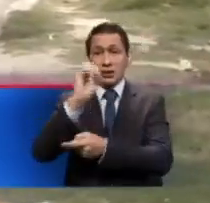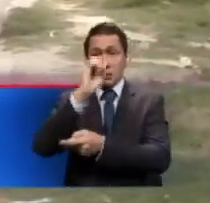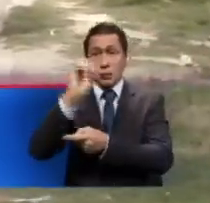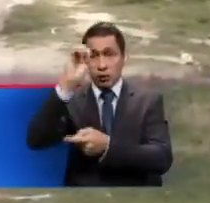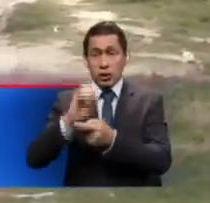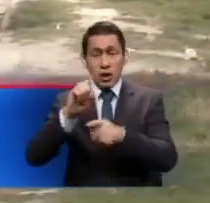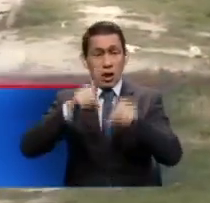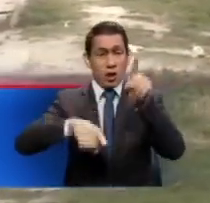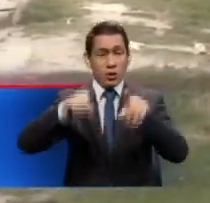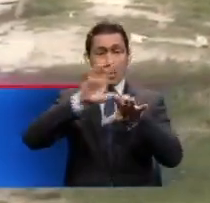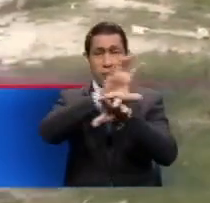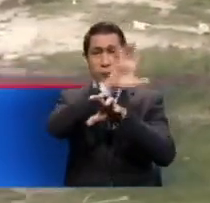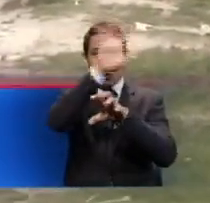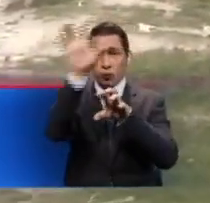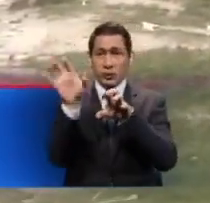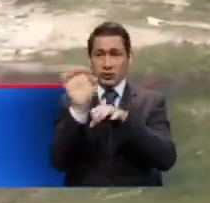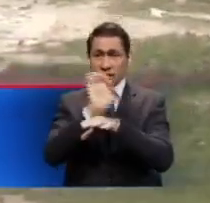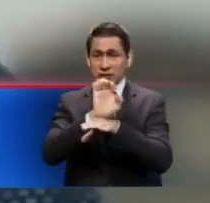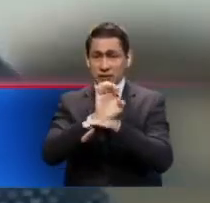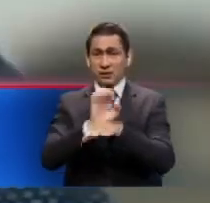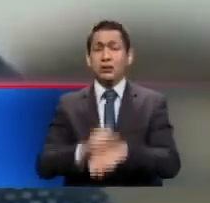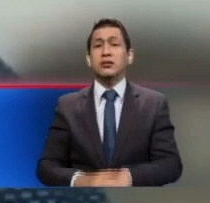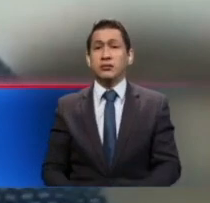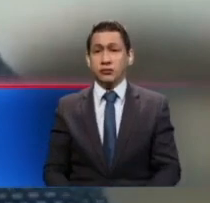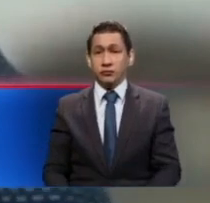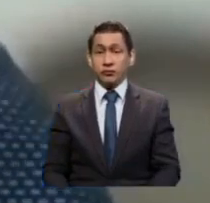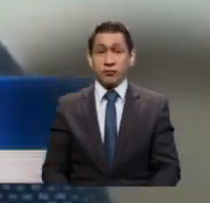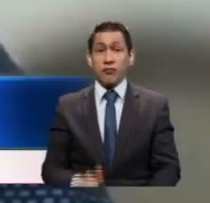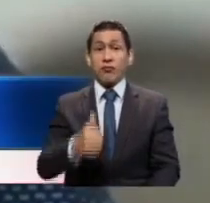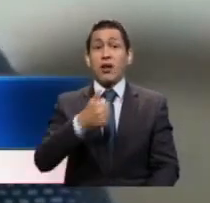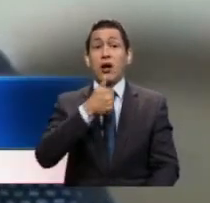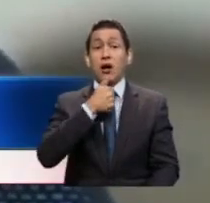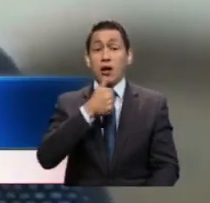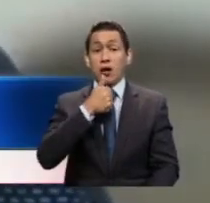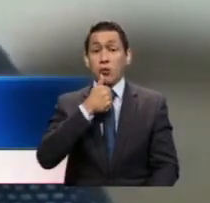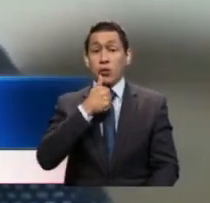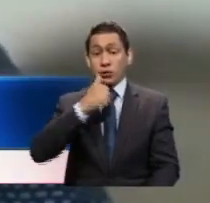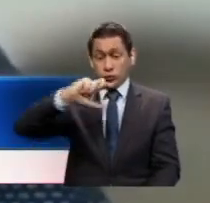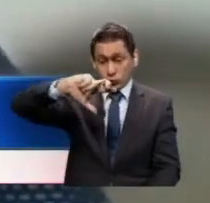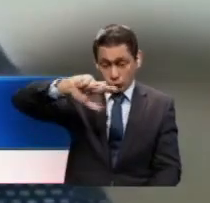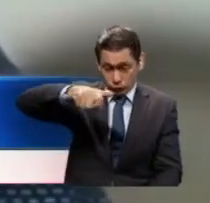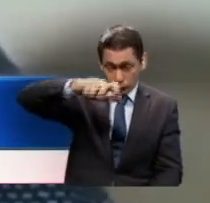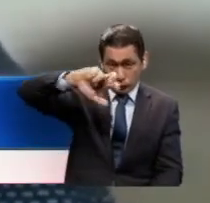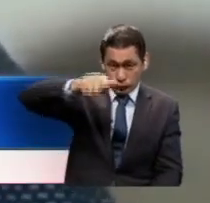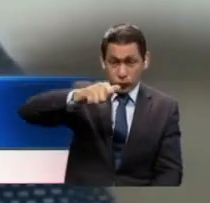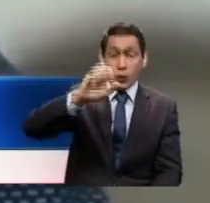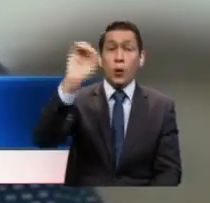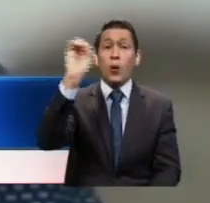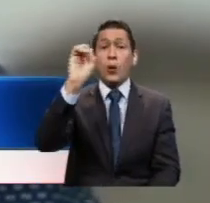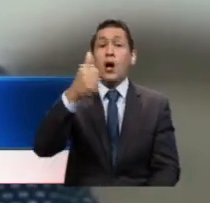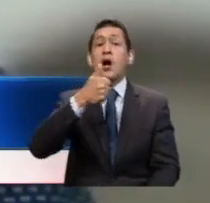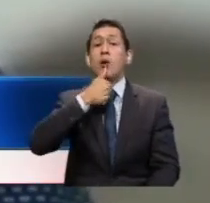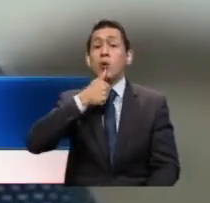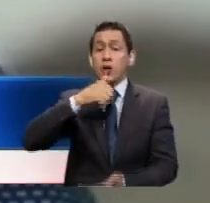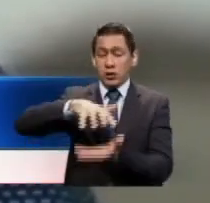del Ecuador. El agua que llega a nuestras viviendas, ya sea por tubería, por agua embotellada, el